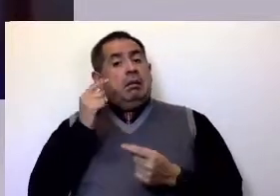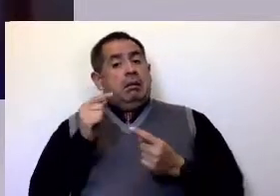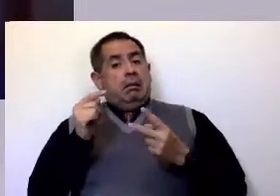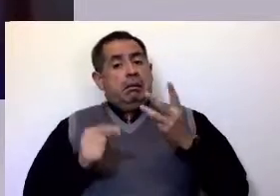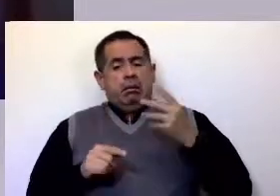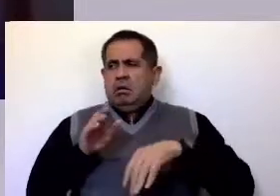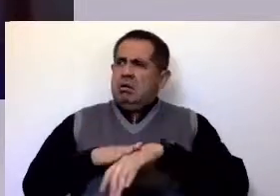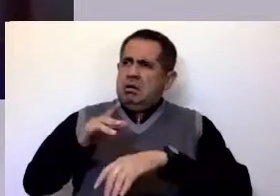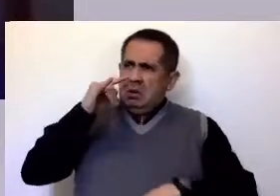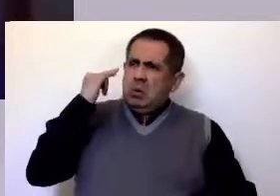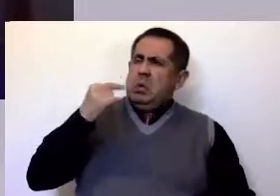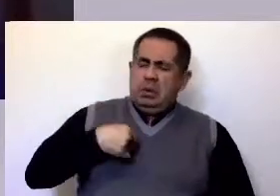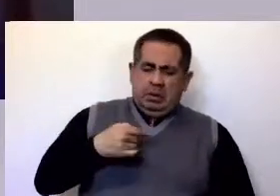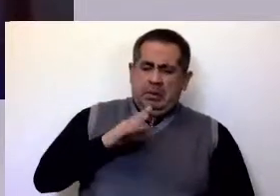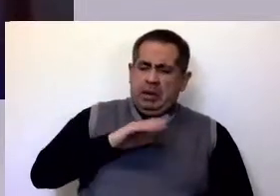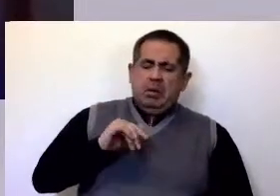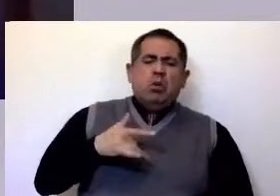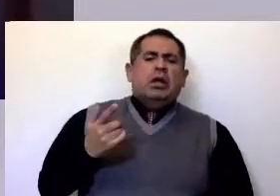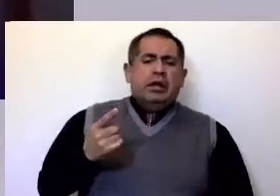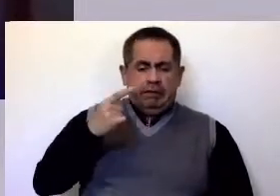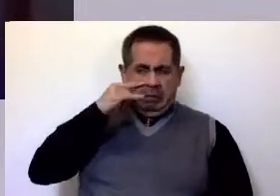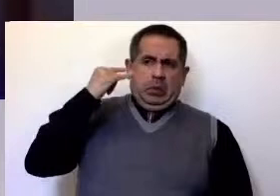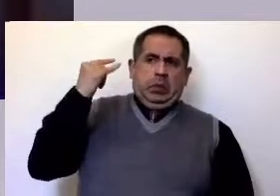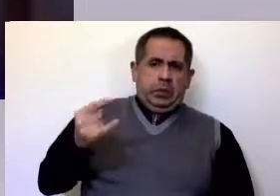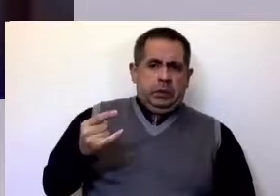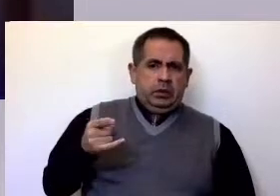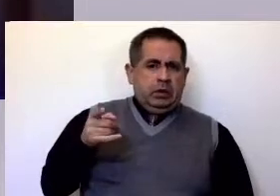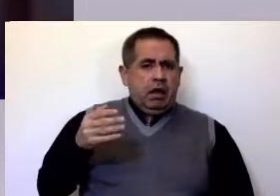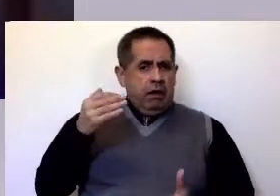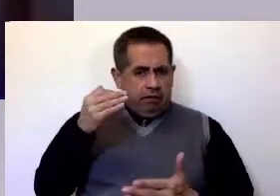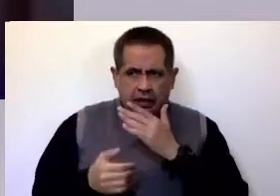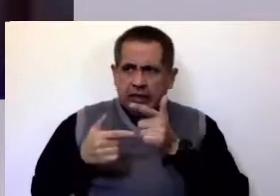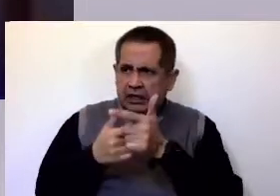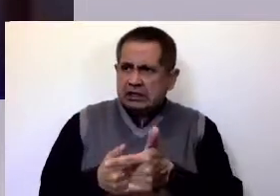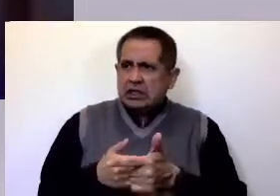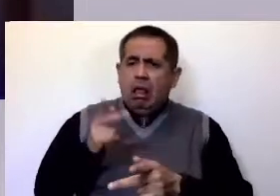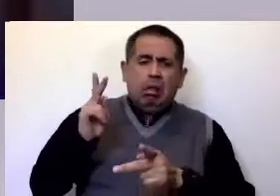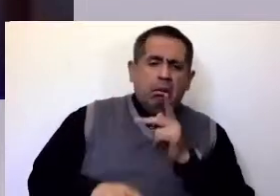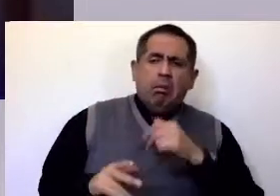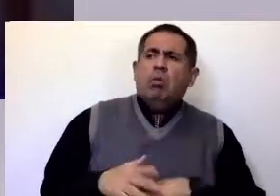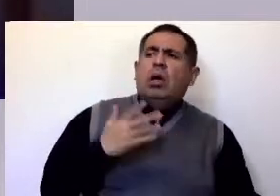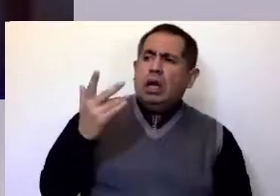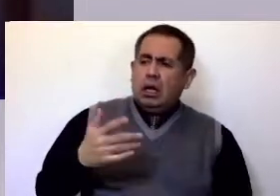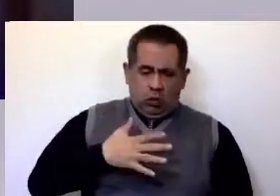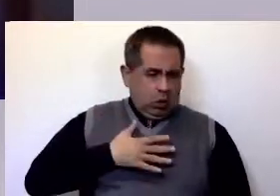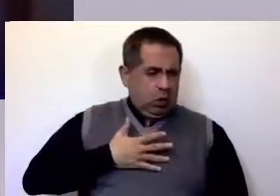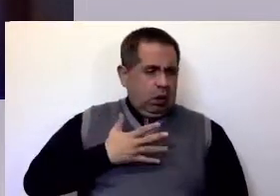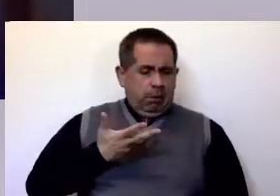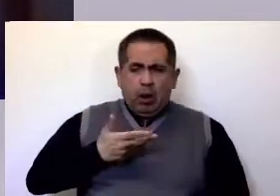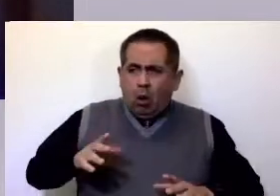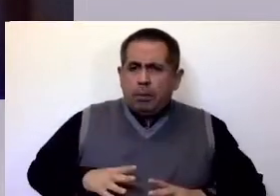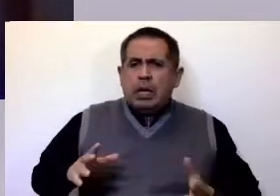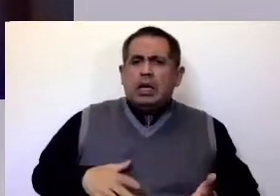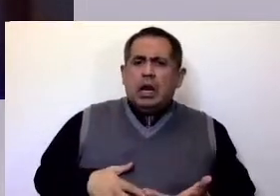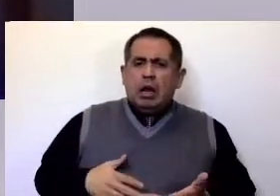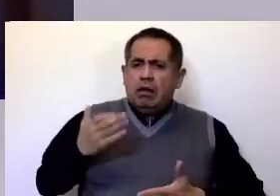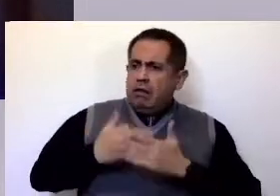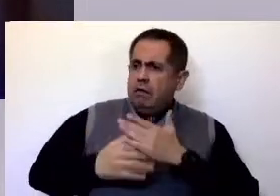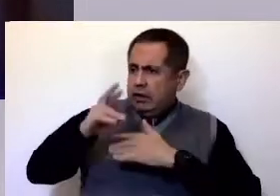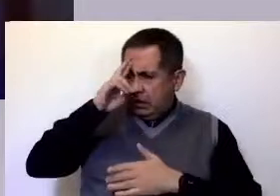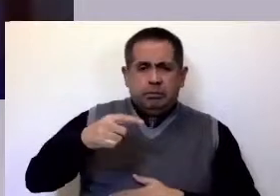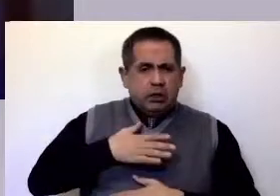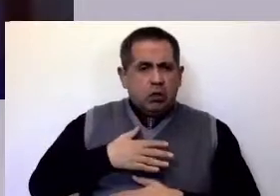primero que el sobreseimiento por falta de interés jurídico e interés legítimo es violatorio a la ley de gestión ambiental